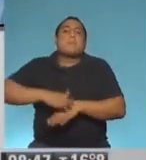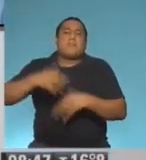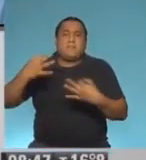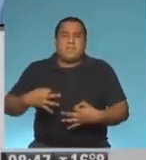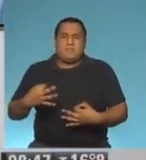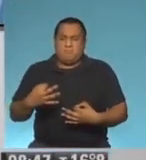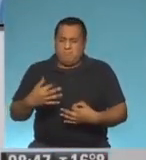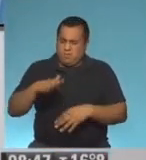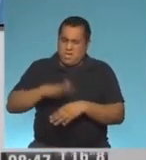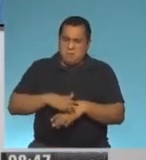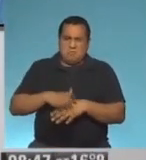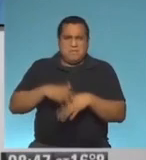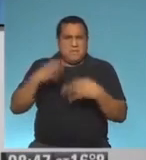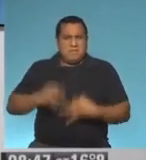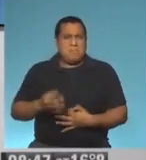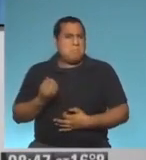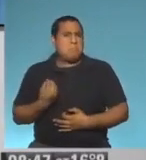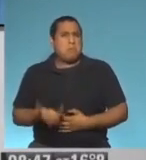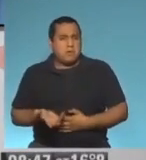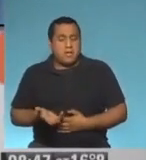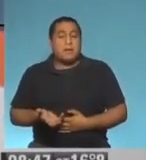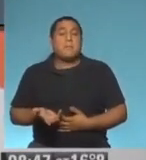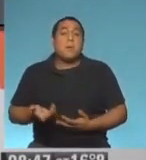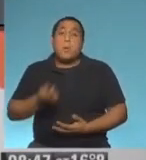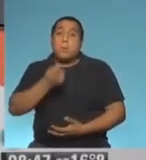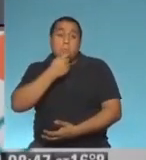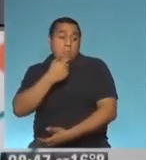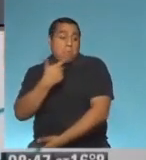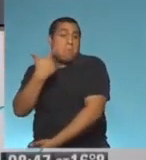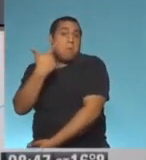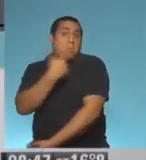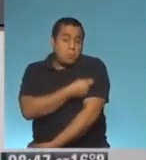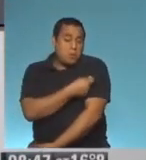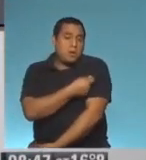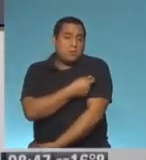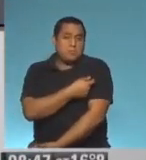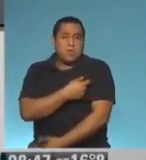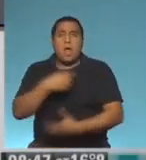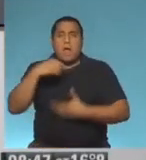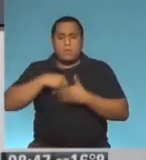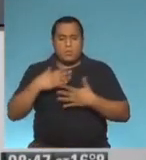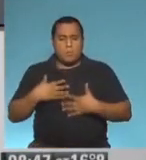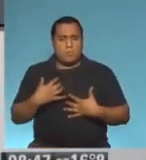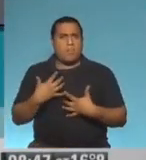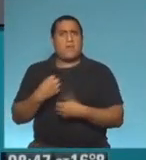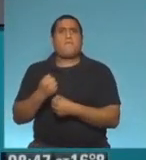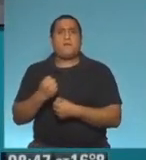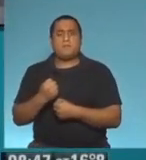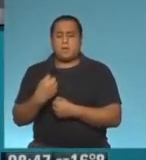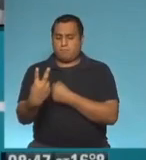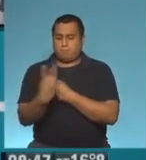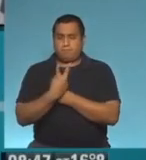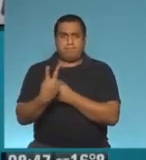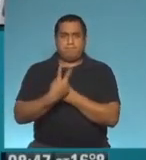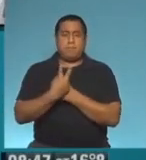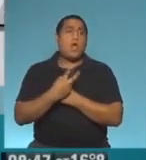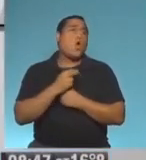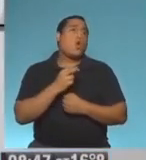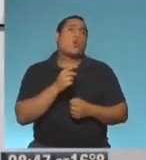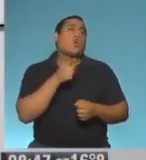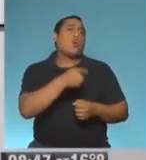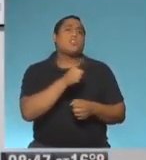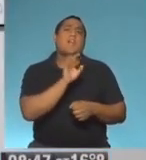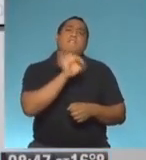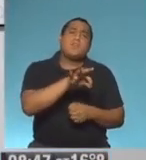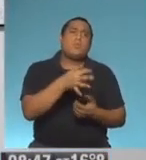concepto fuerte de responsabilidad porque cuando uno se vacuna desarrolla defensas y está protegido uno contra un determinado virus o